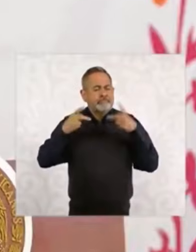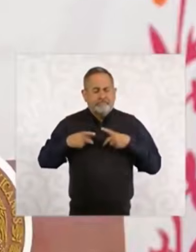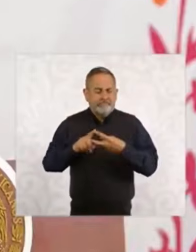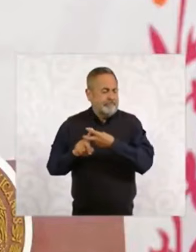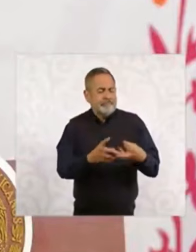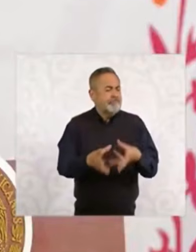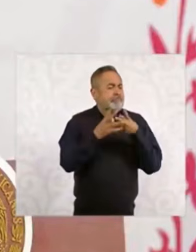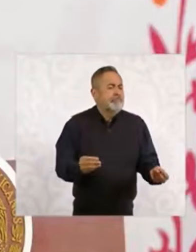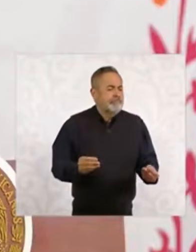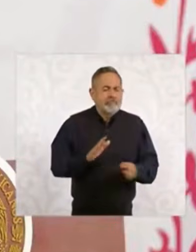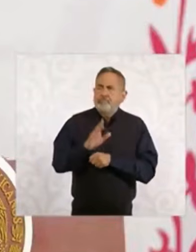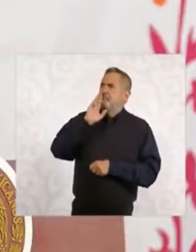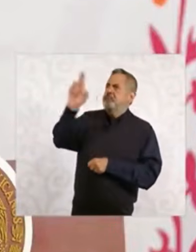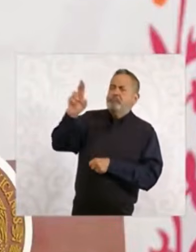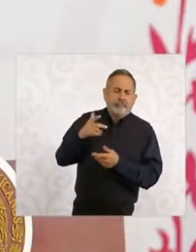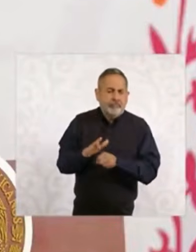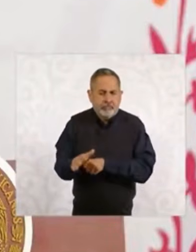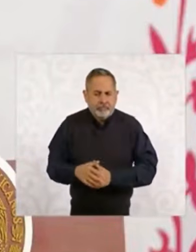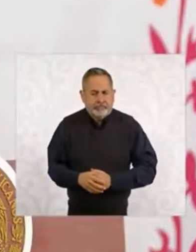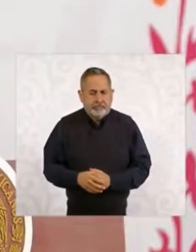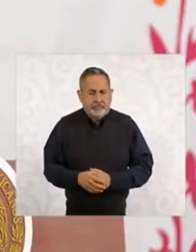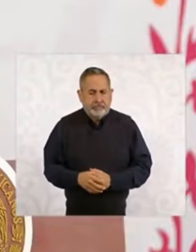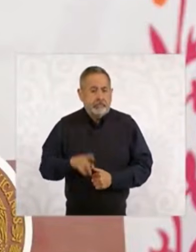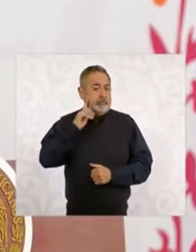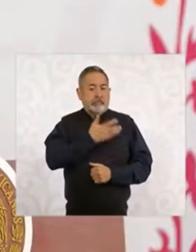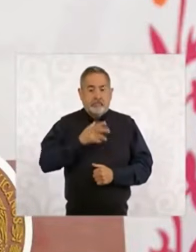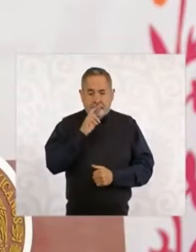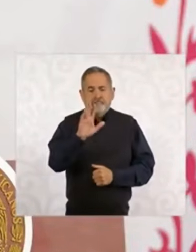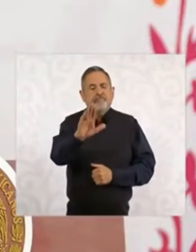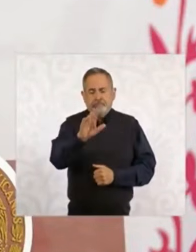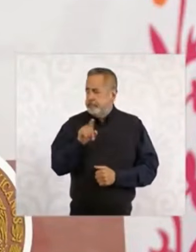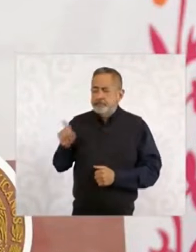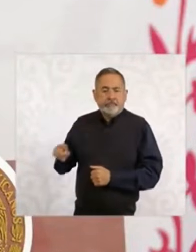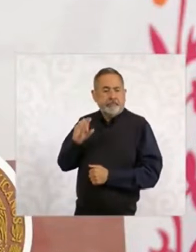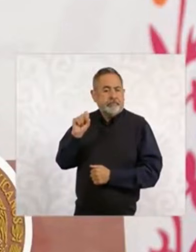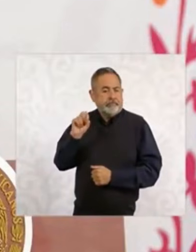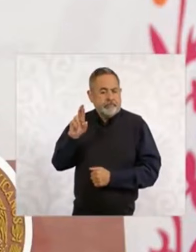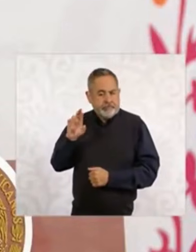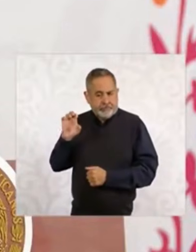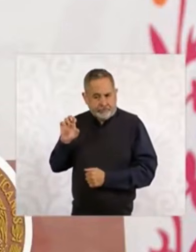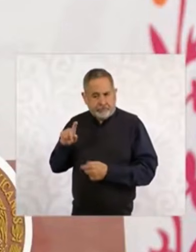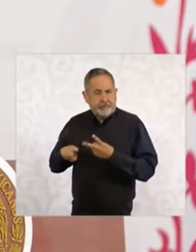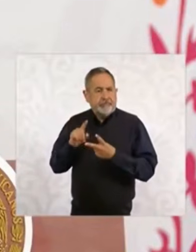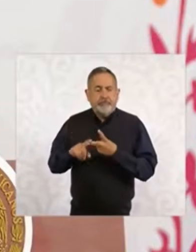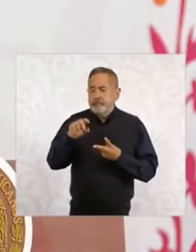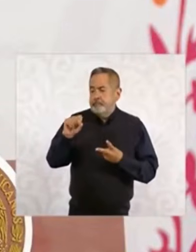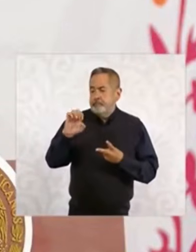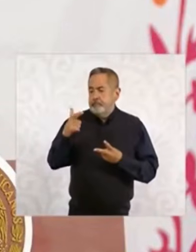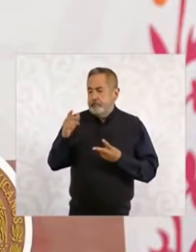a haber una mayor extensión de esto por parte de la Secretaría de Relaciones Exteriores y de la Secretaría de